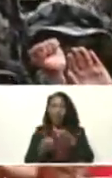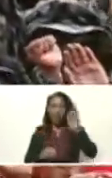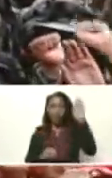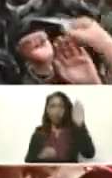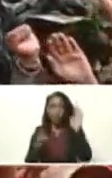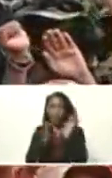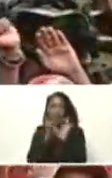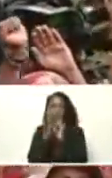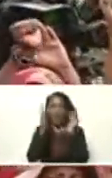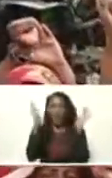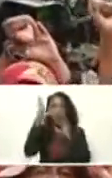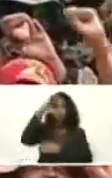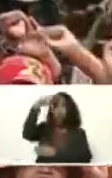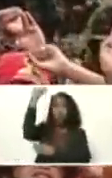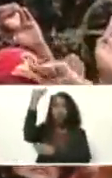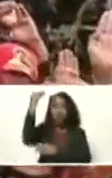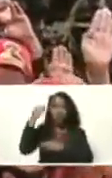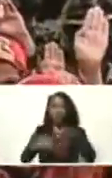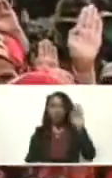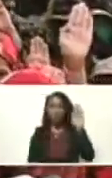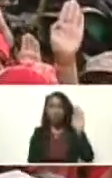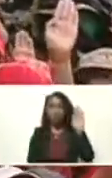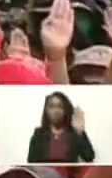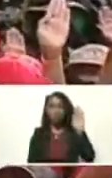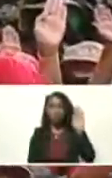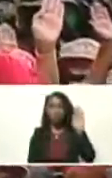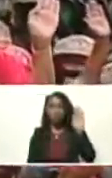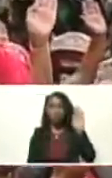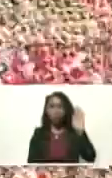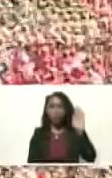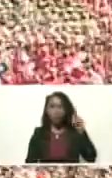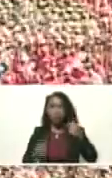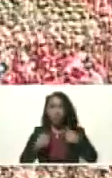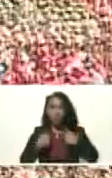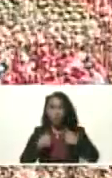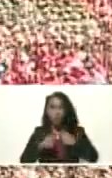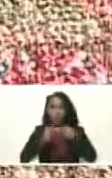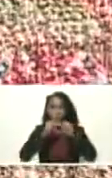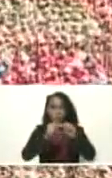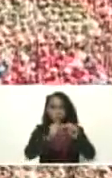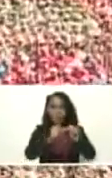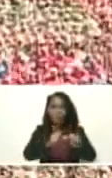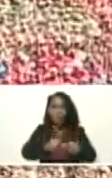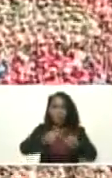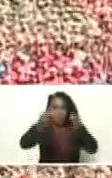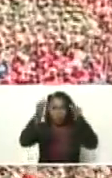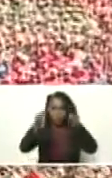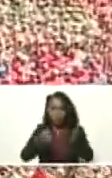que me mantendré firme